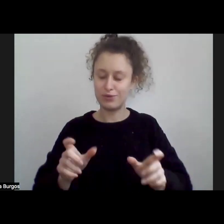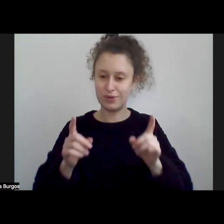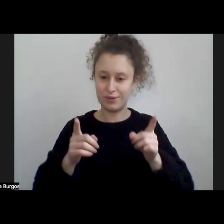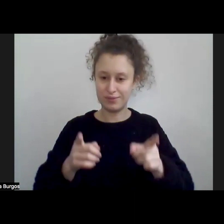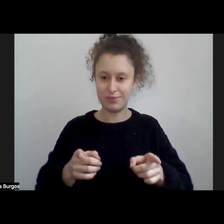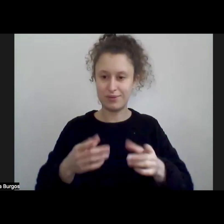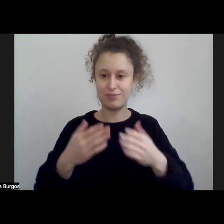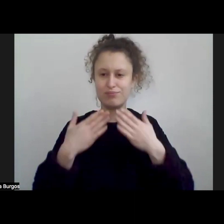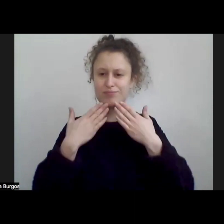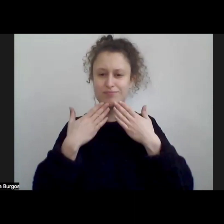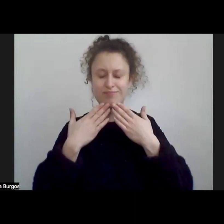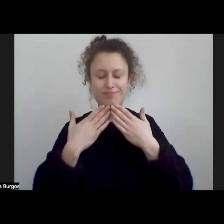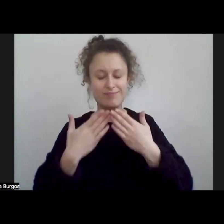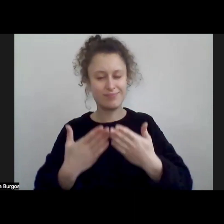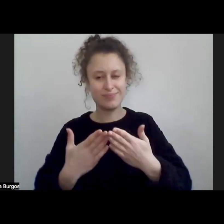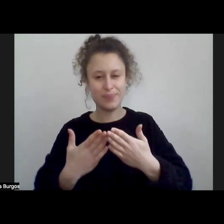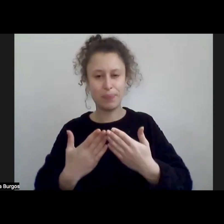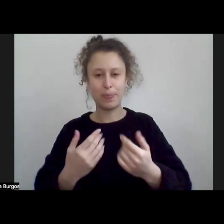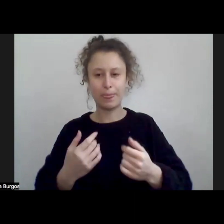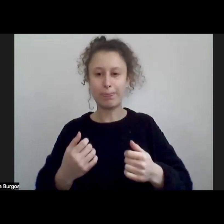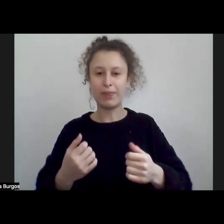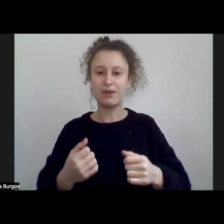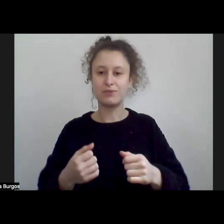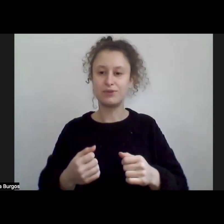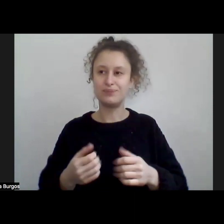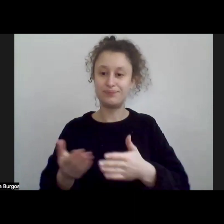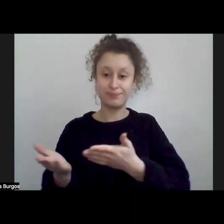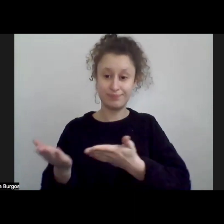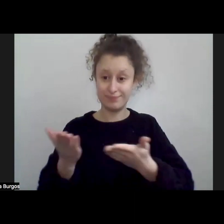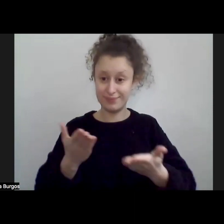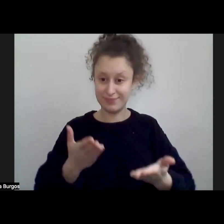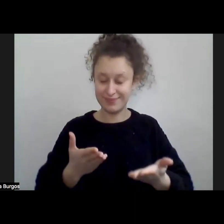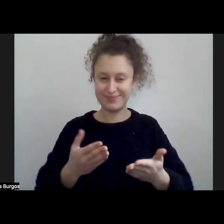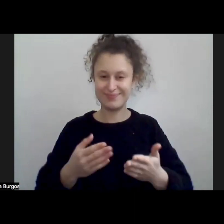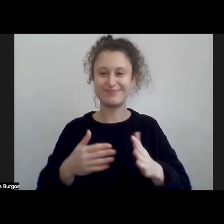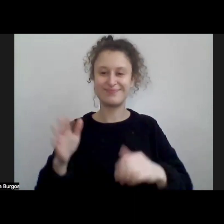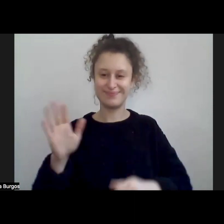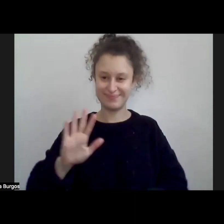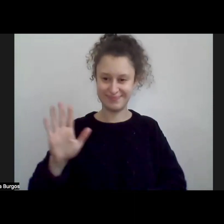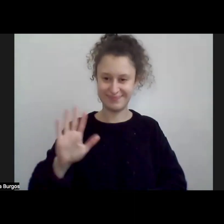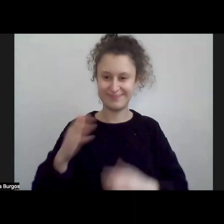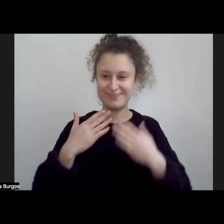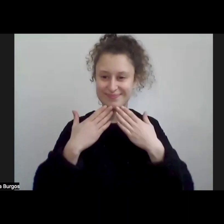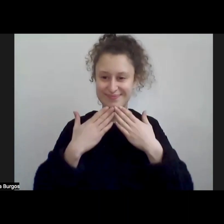por haber participado y hasta la próxima. Gracias.